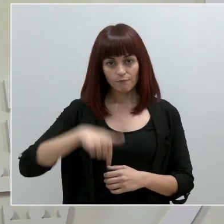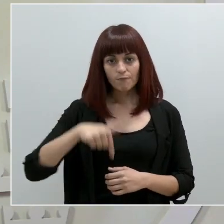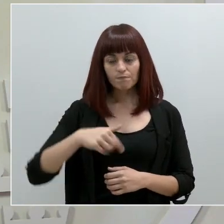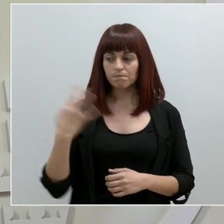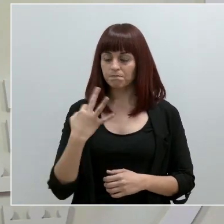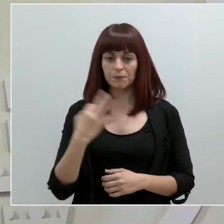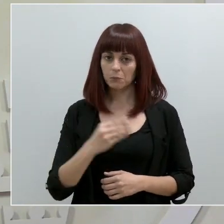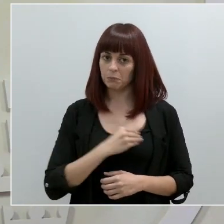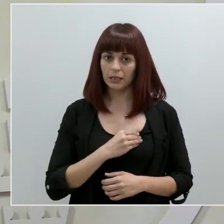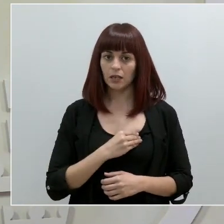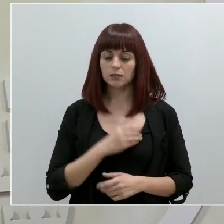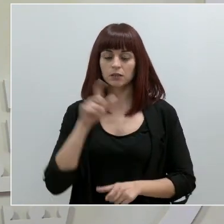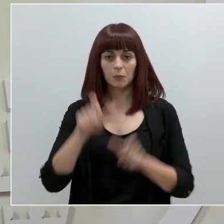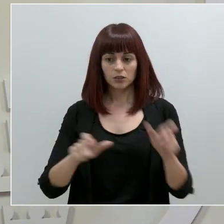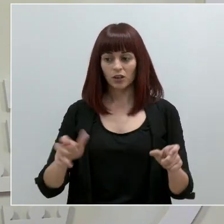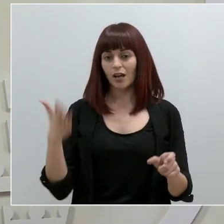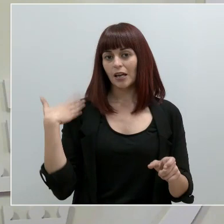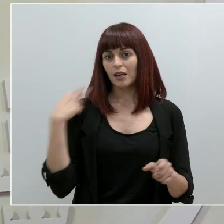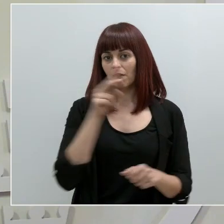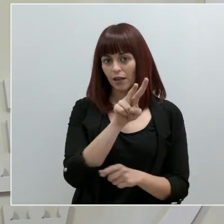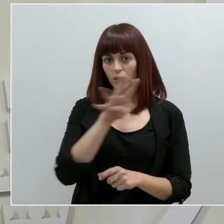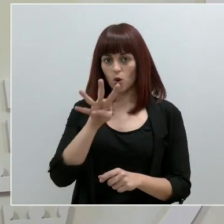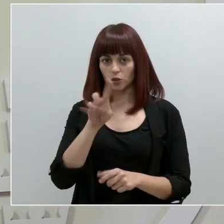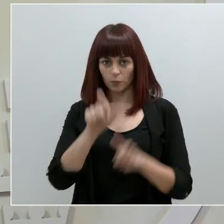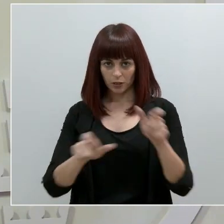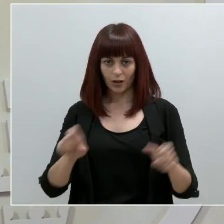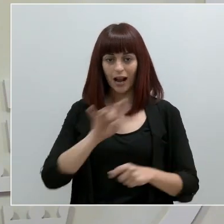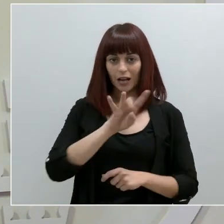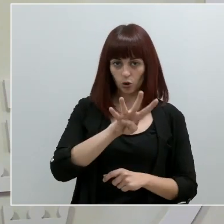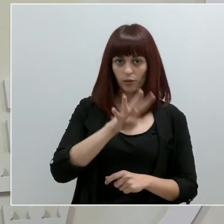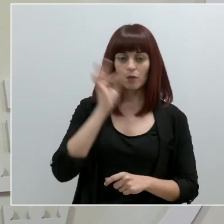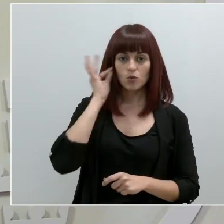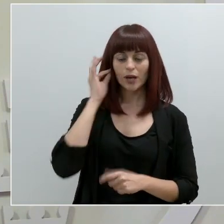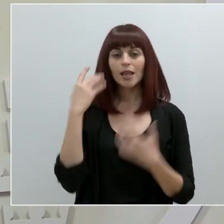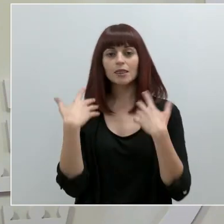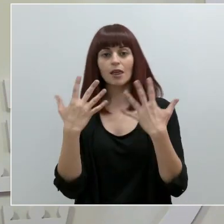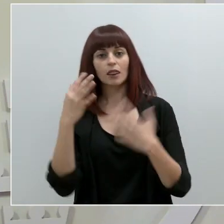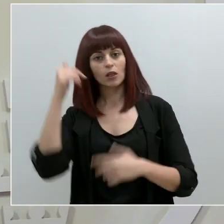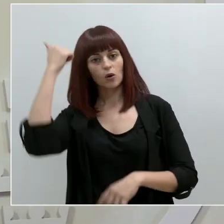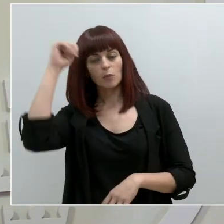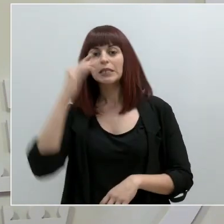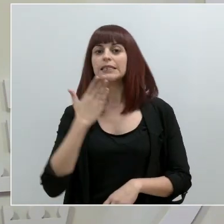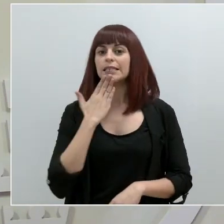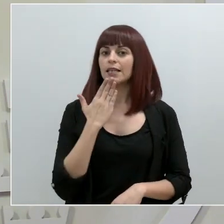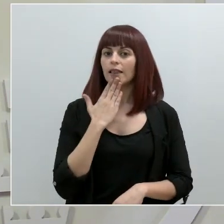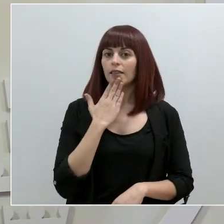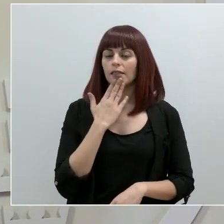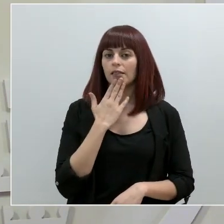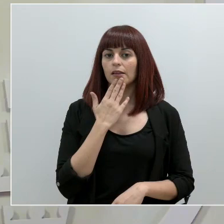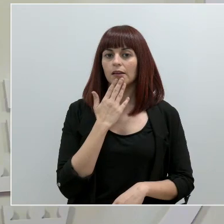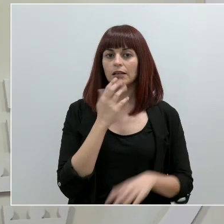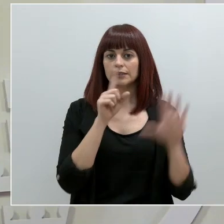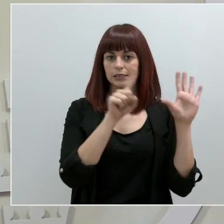Tenemos que lamentar la pérdida en el día de ayer de 24 personas, 14 mujeres y 10 hombres de edades comprendidas entre